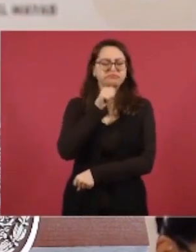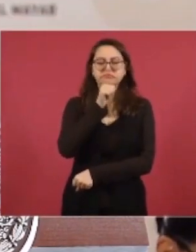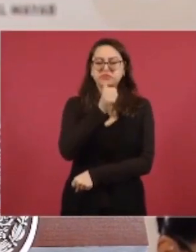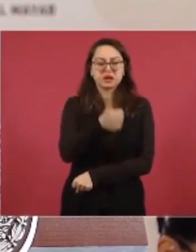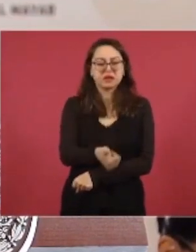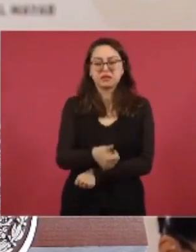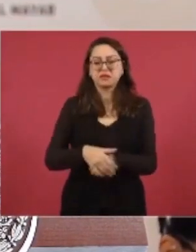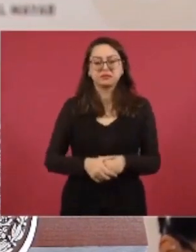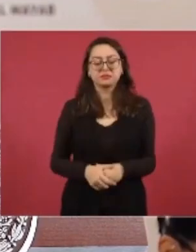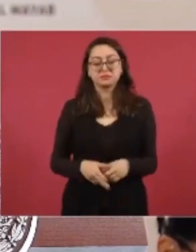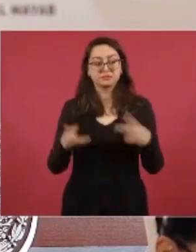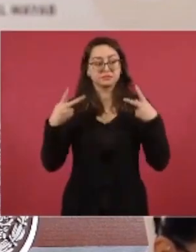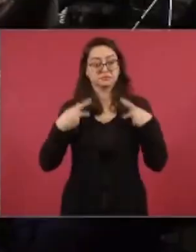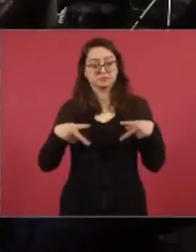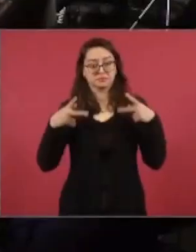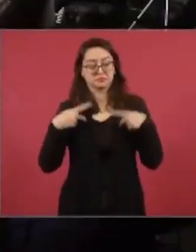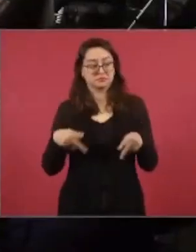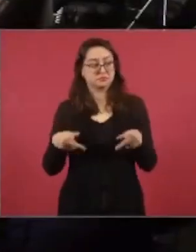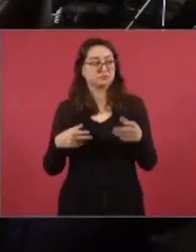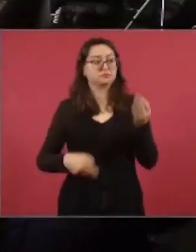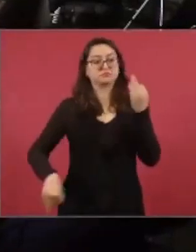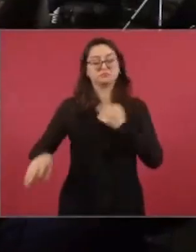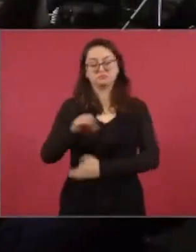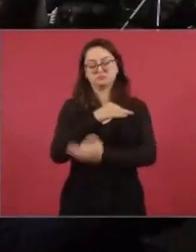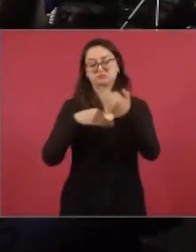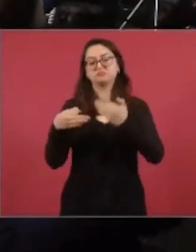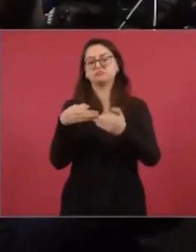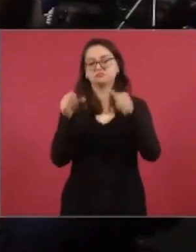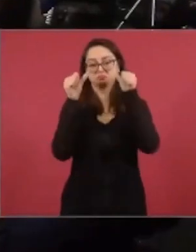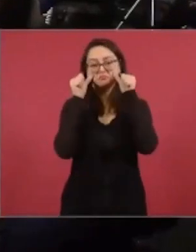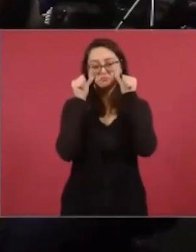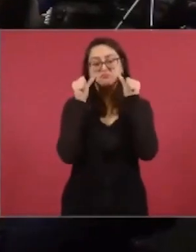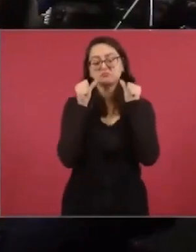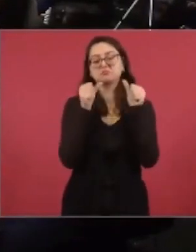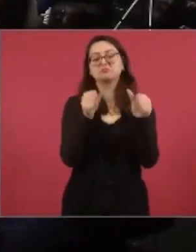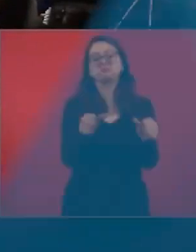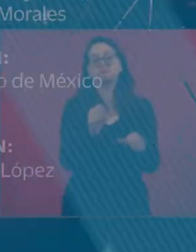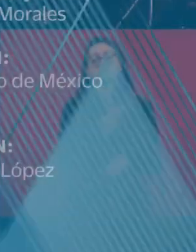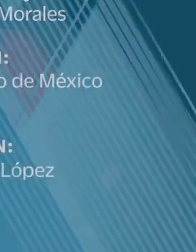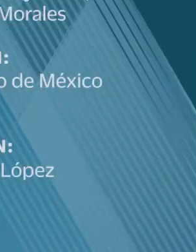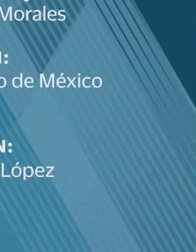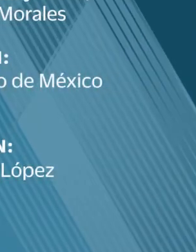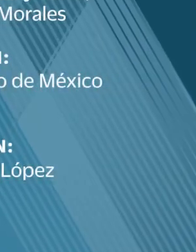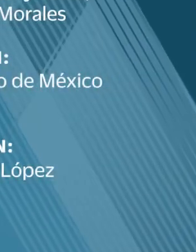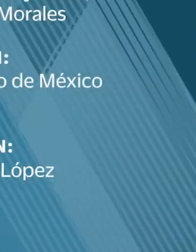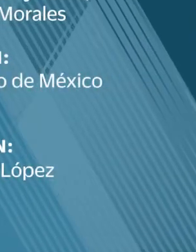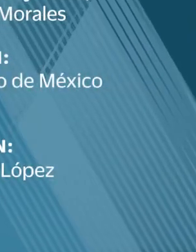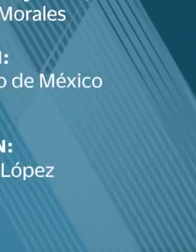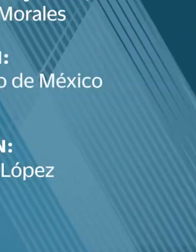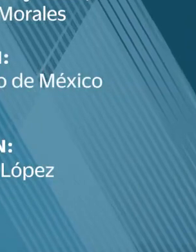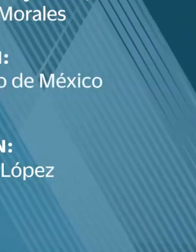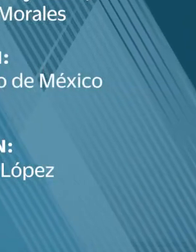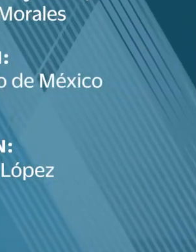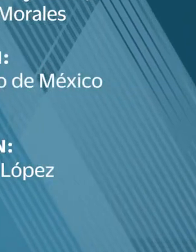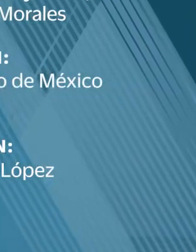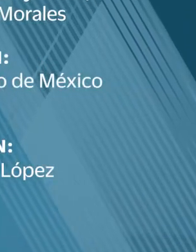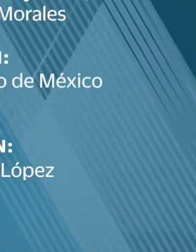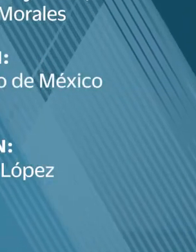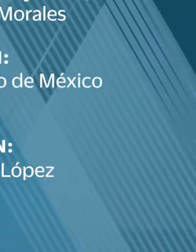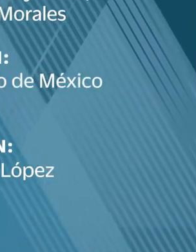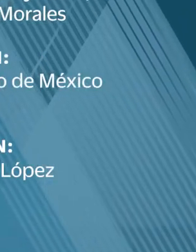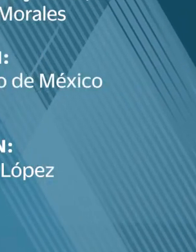está atendiendo a todos los pacientes y hay espacios en los